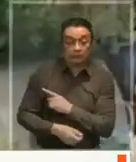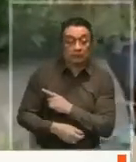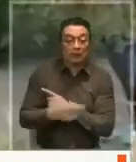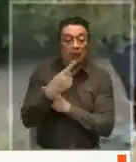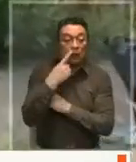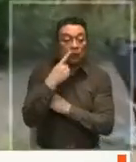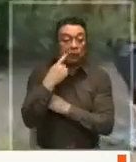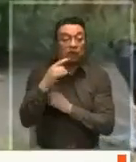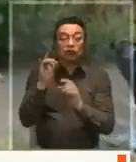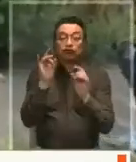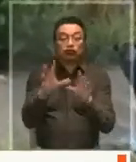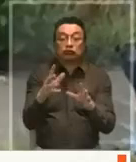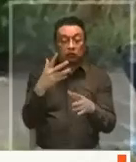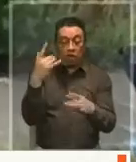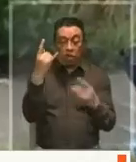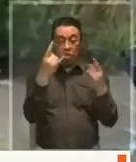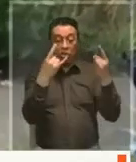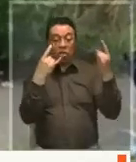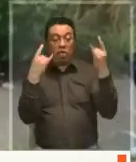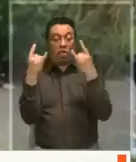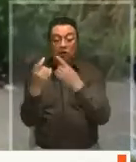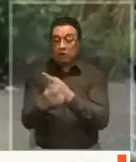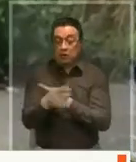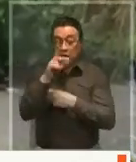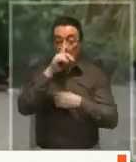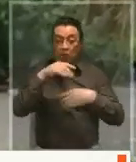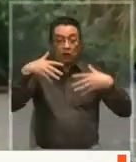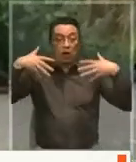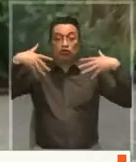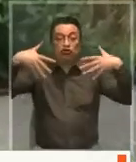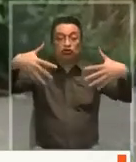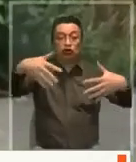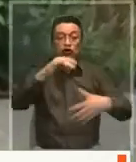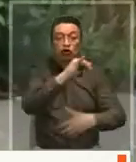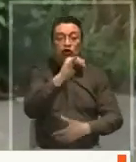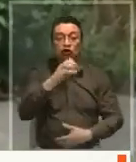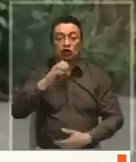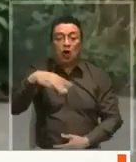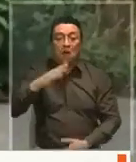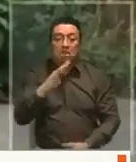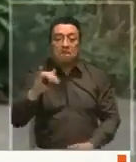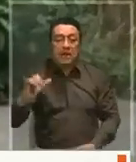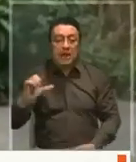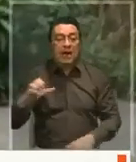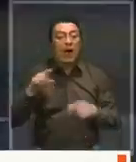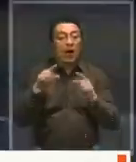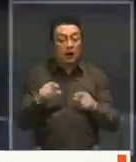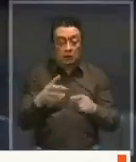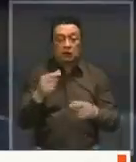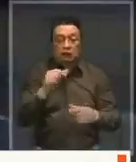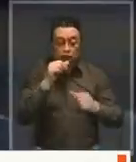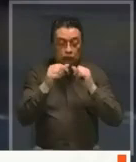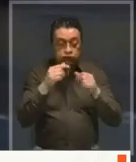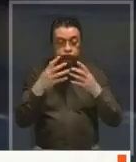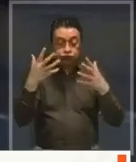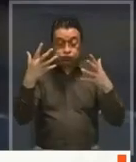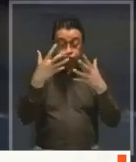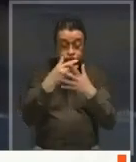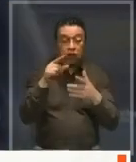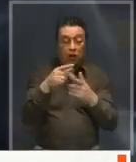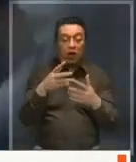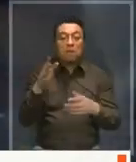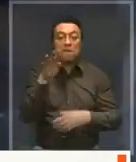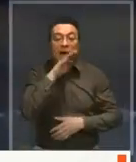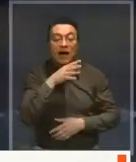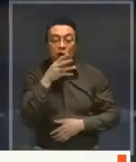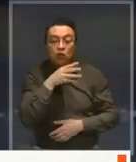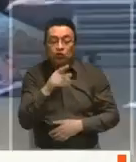efectos de la sustancia lo más parecido a una invasión zomb en las calles el potente analgésico opioide sintético ha sido mal utilizado